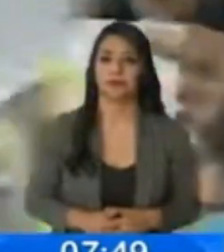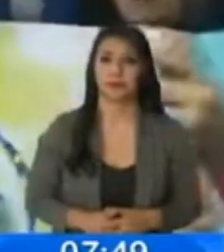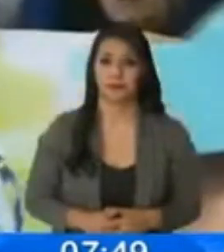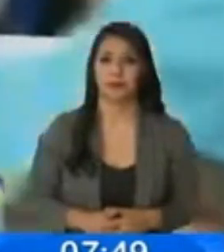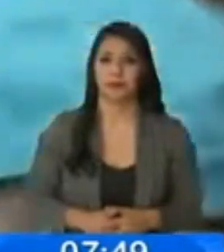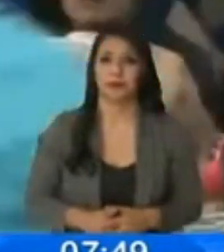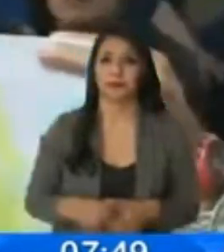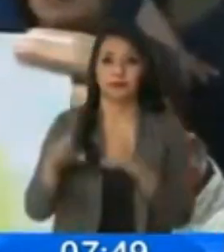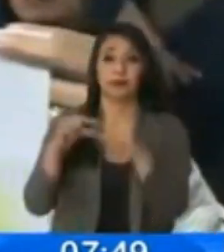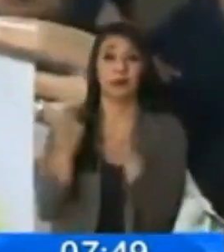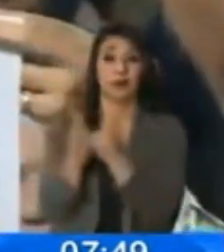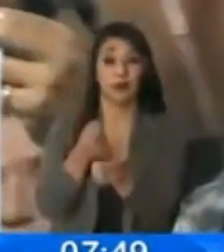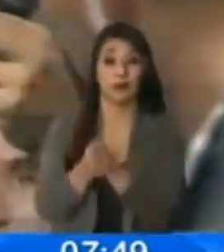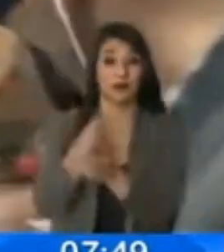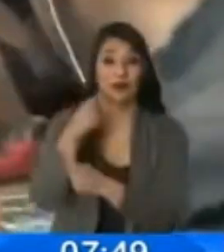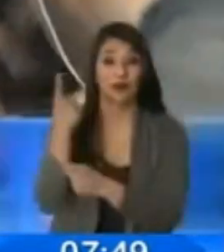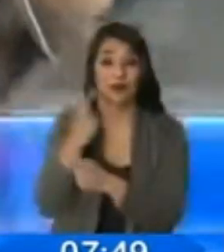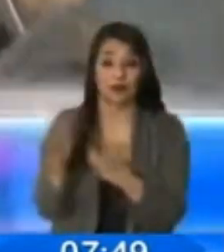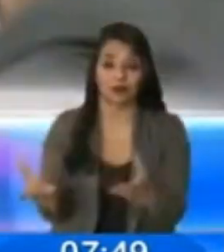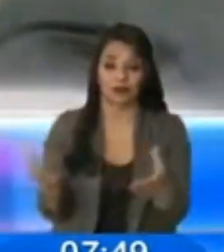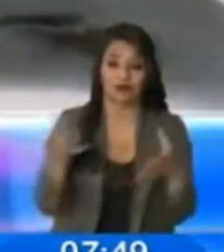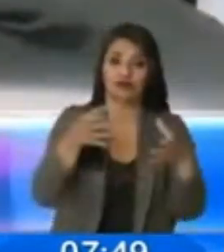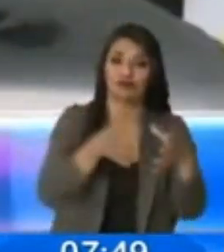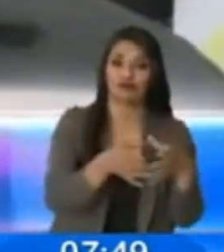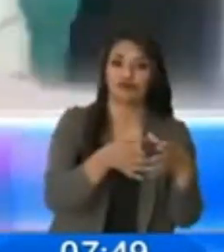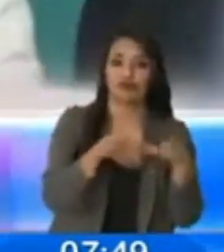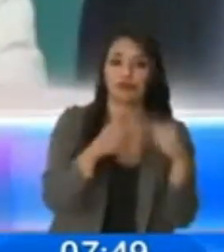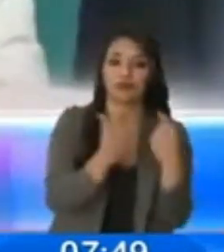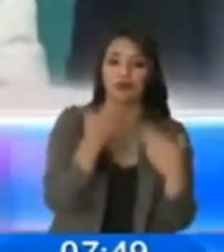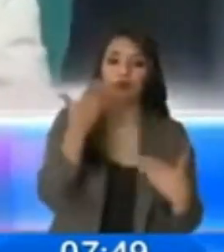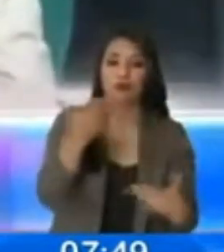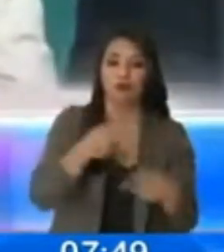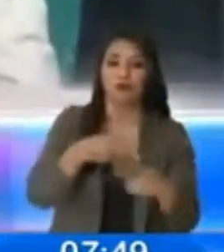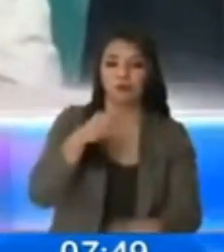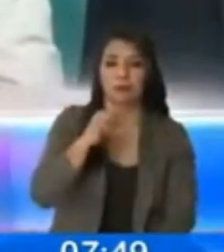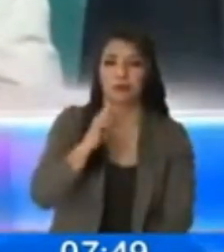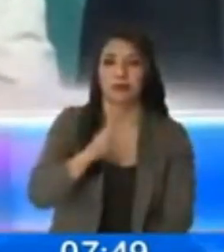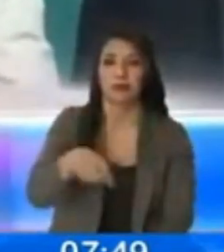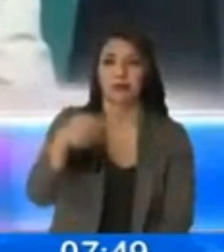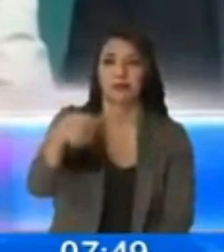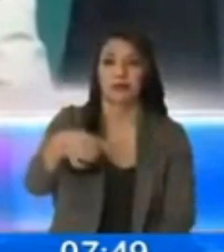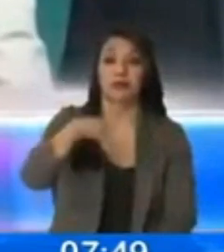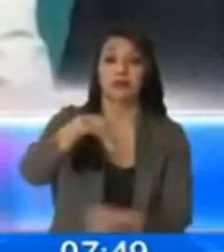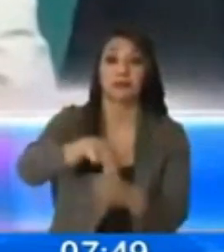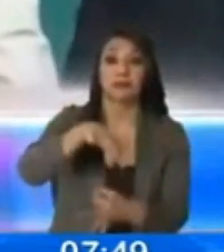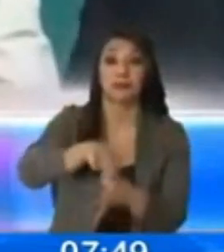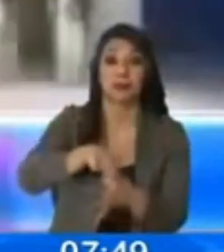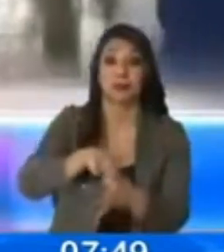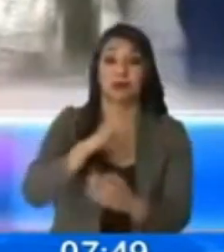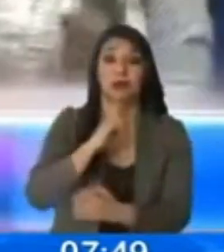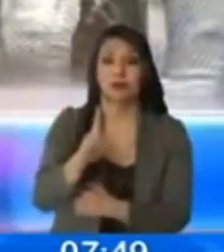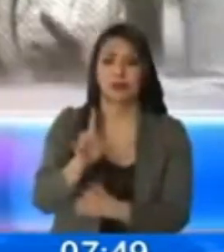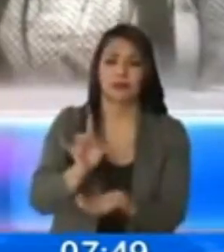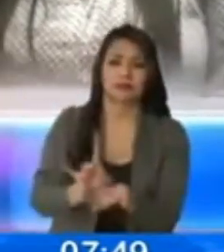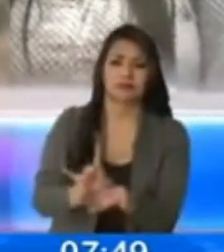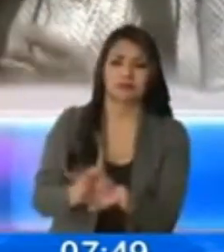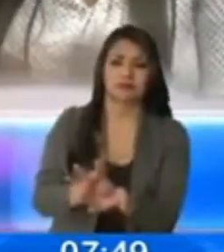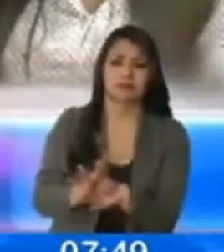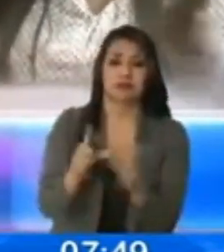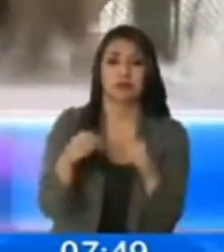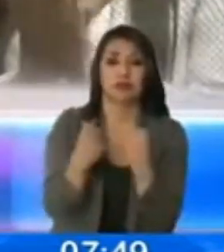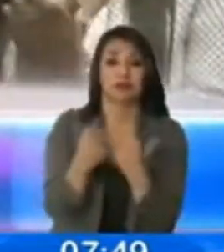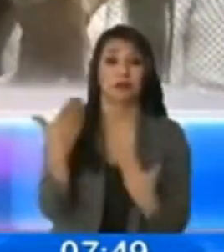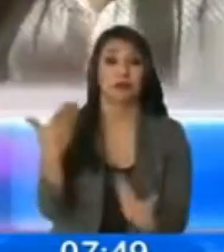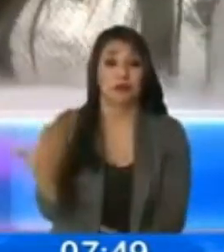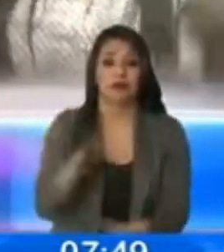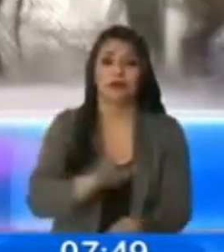Los correístas que buscaban agruparse dentro del movimiento Maná en estas próximas elecciones aseguran que la expulsión de este movimiento